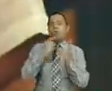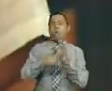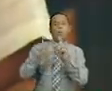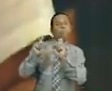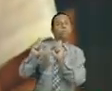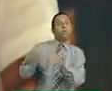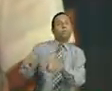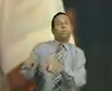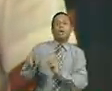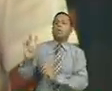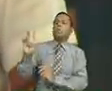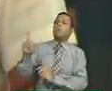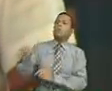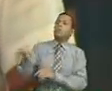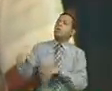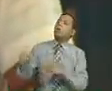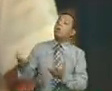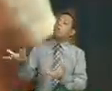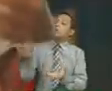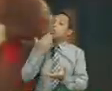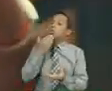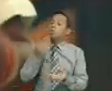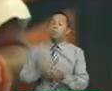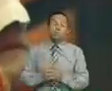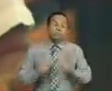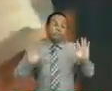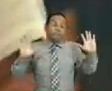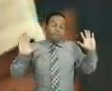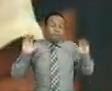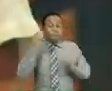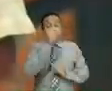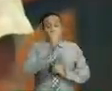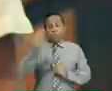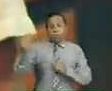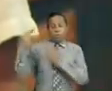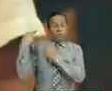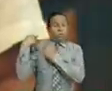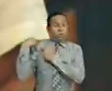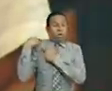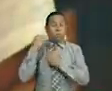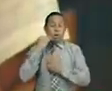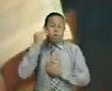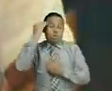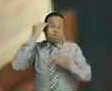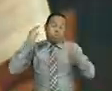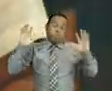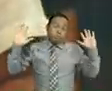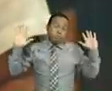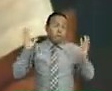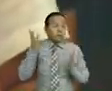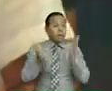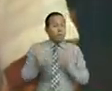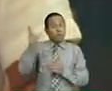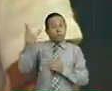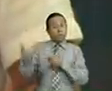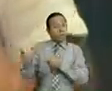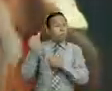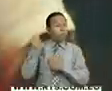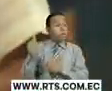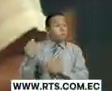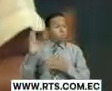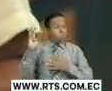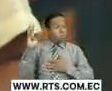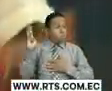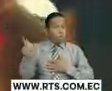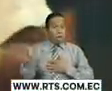responsable de sus actos. Y más si somos adultos. Y si ha habido alguna irregularidad,